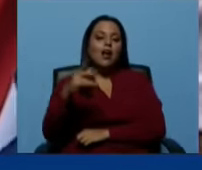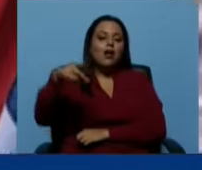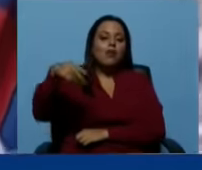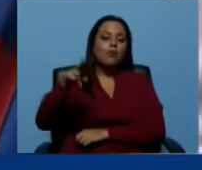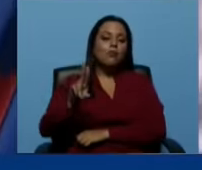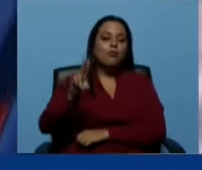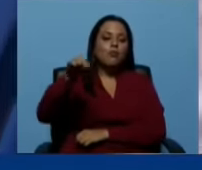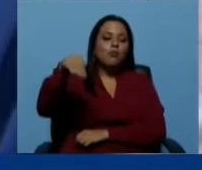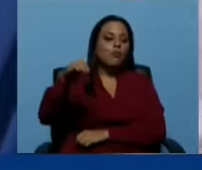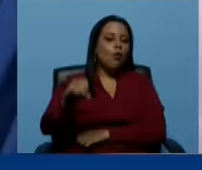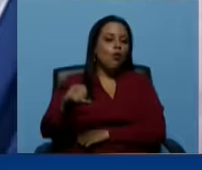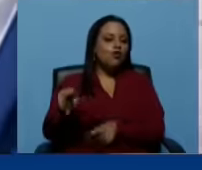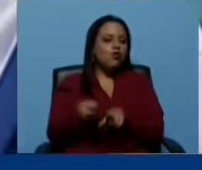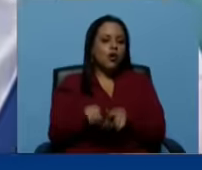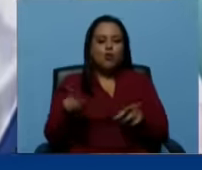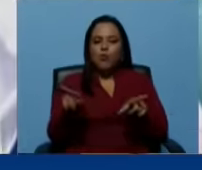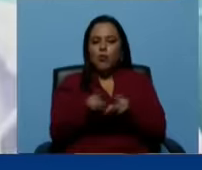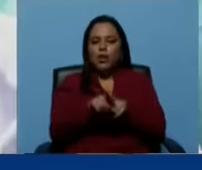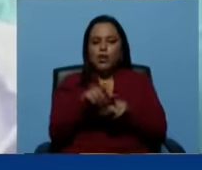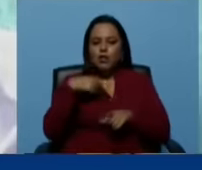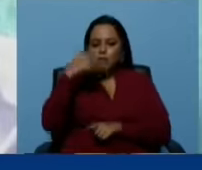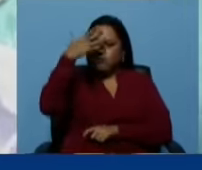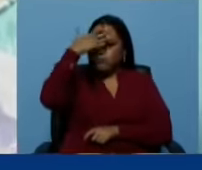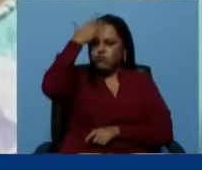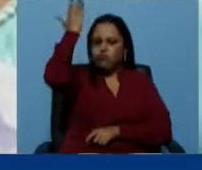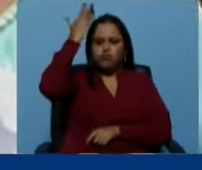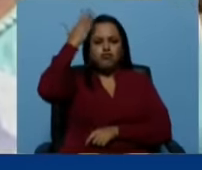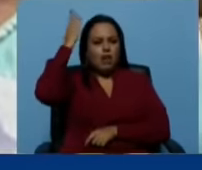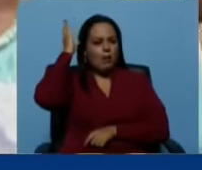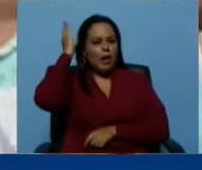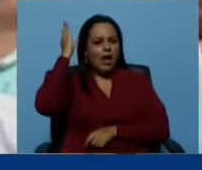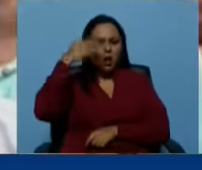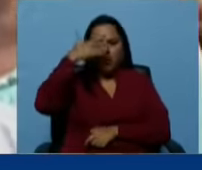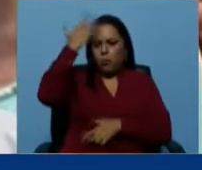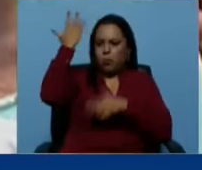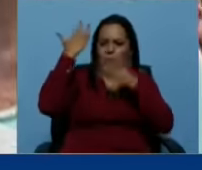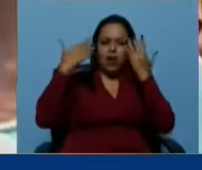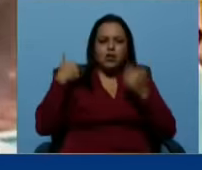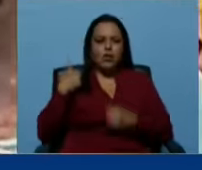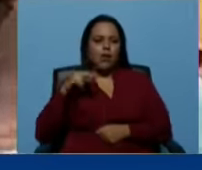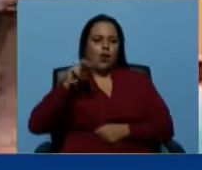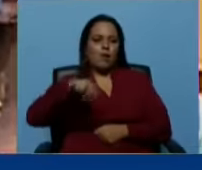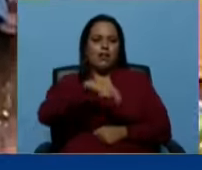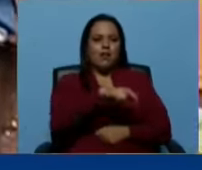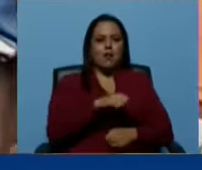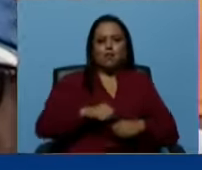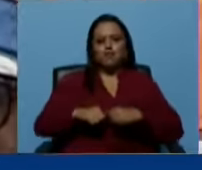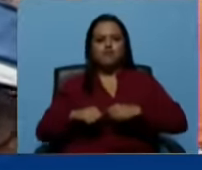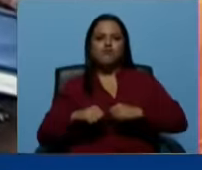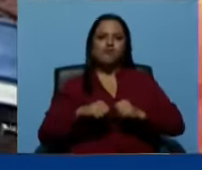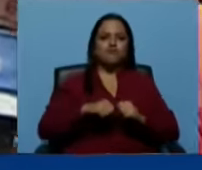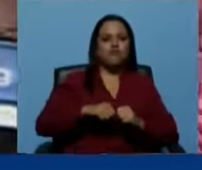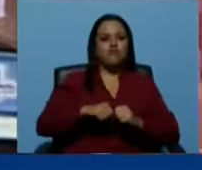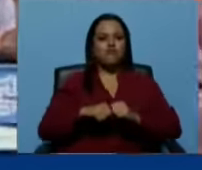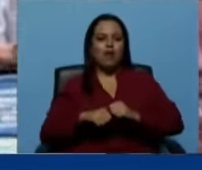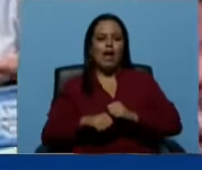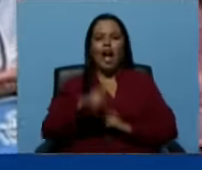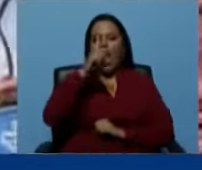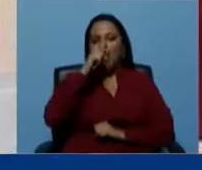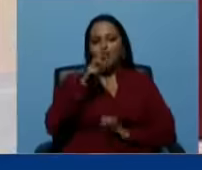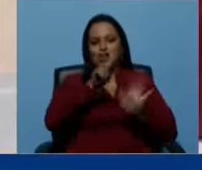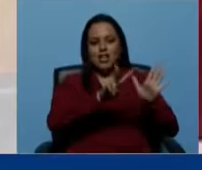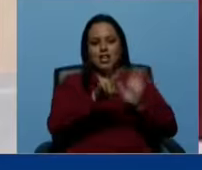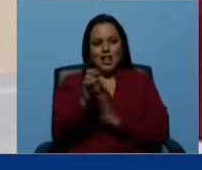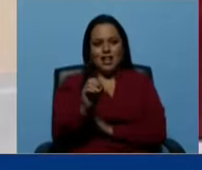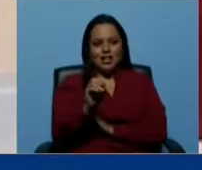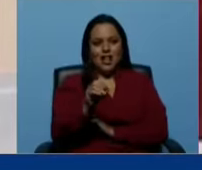Puma. Entonces yo me creía el Puma. Yo caminaba por la calle así. Y en los años 70